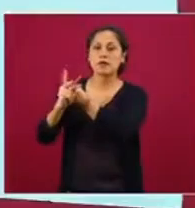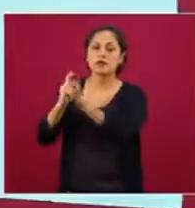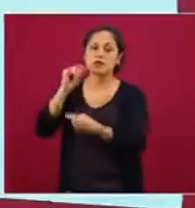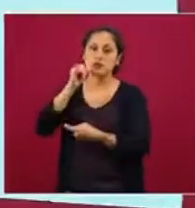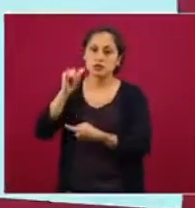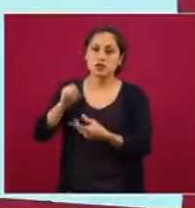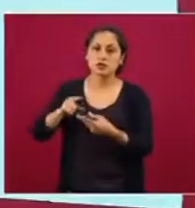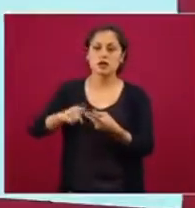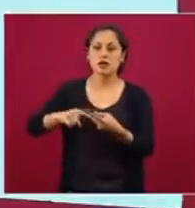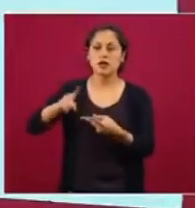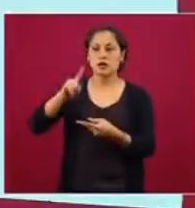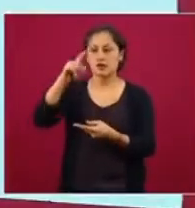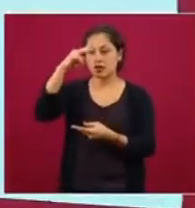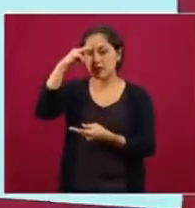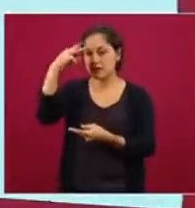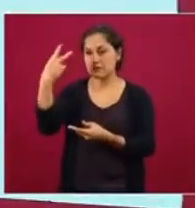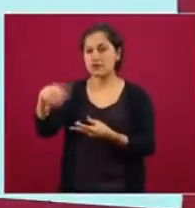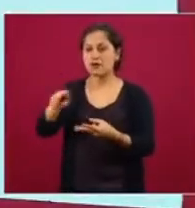España.